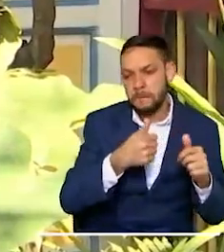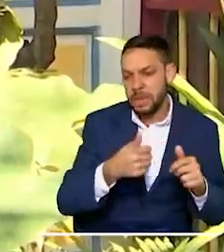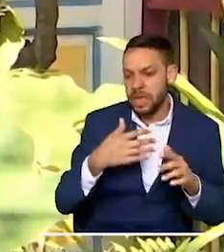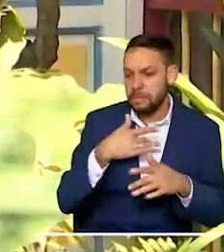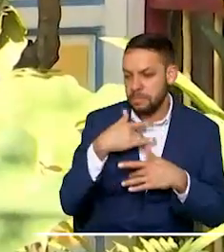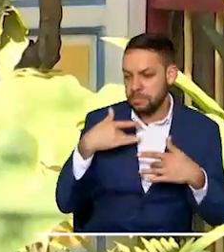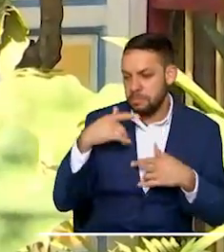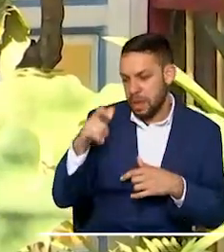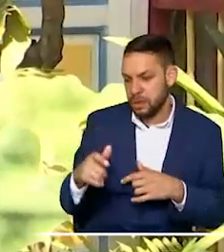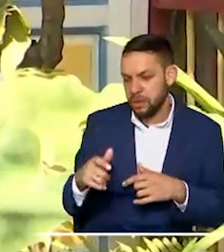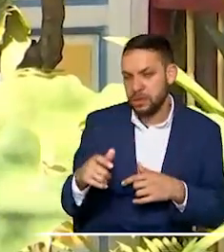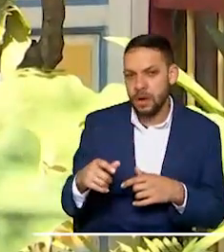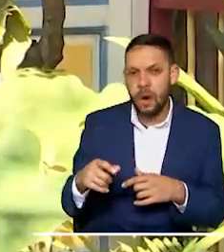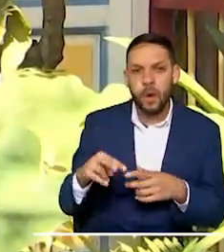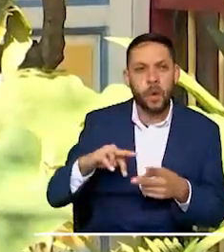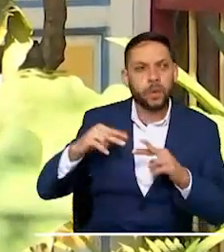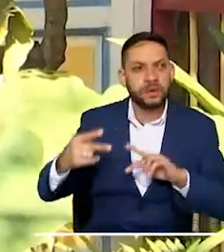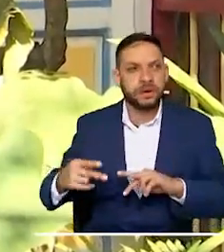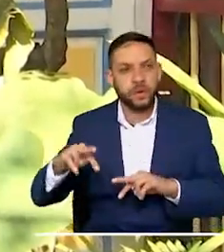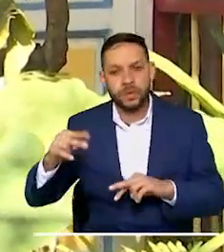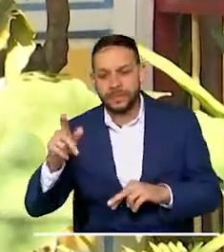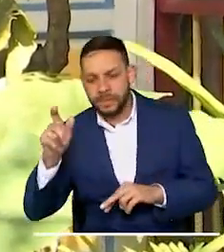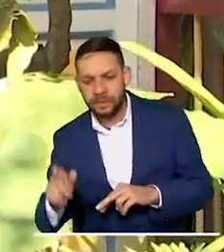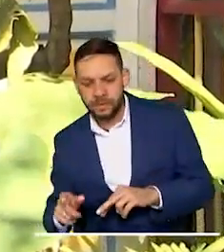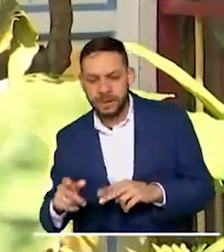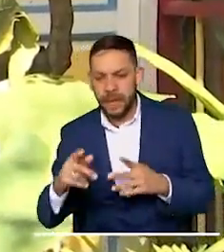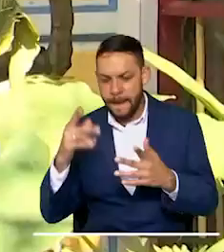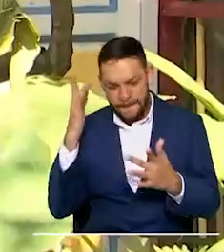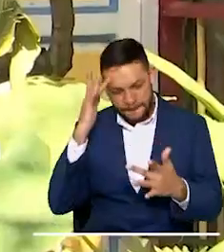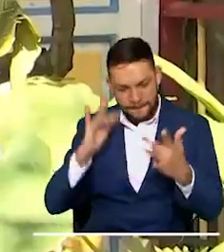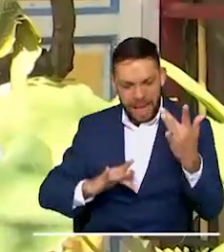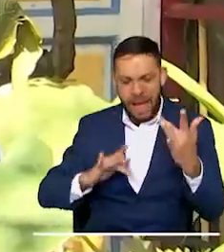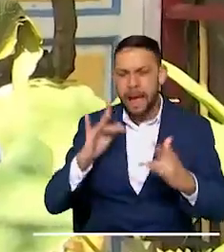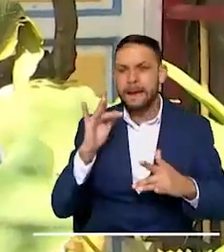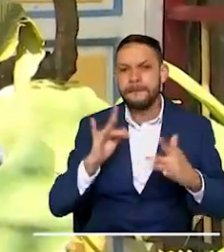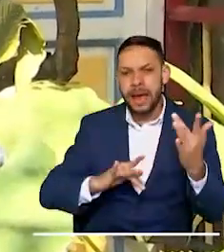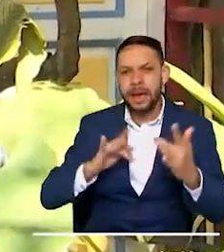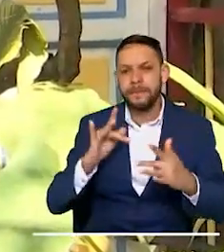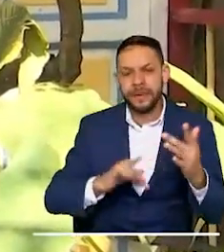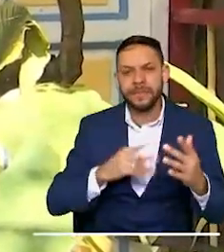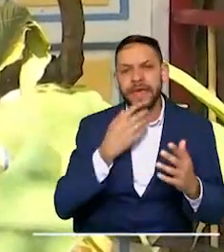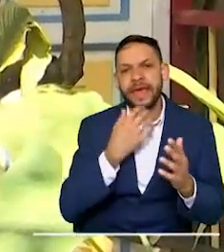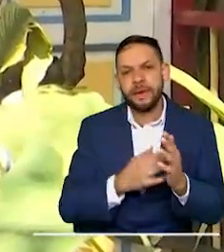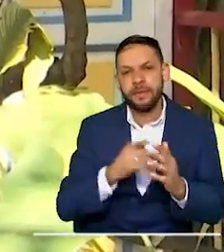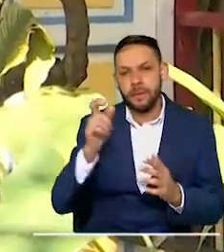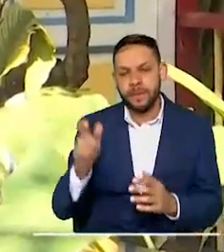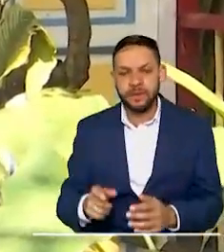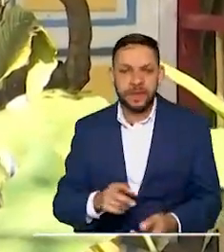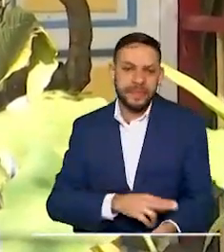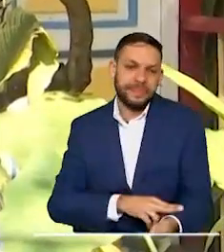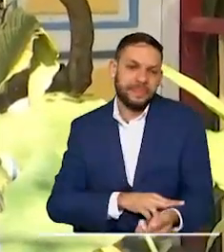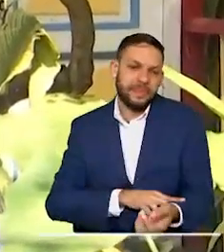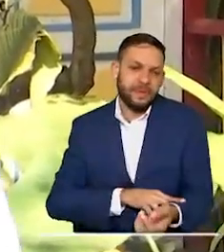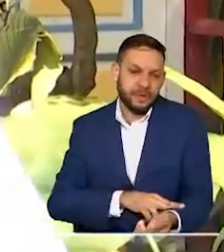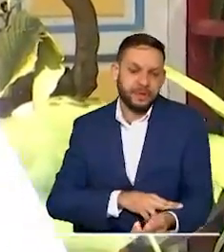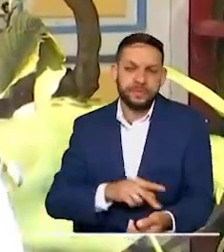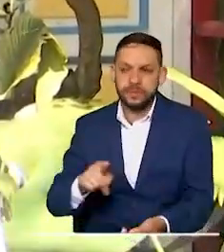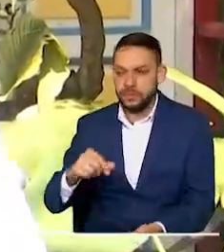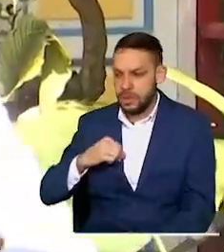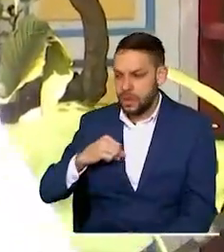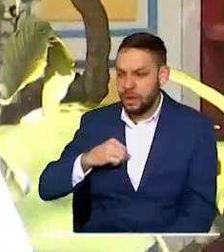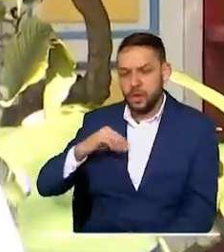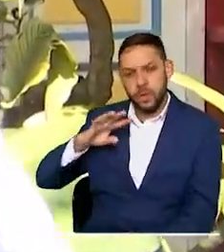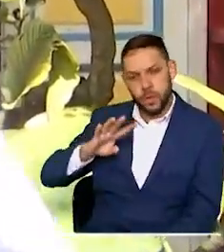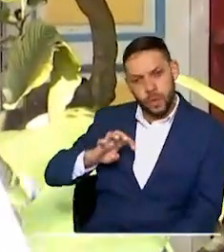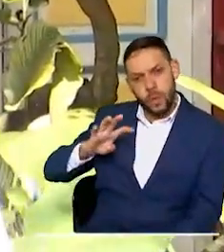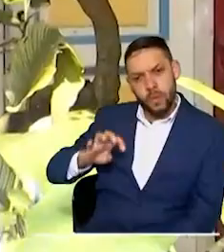paciente y tiene un azúcar en 99. Está a un pasito de ser 100 y que le digan que es prediabético. Pero el médico le dice, no, su